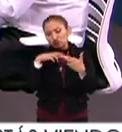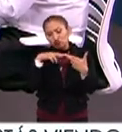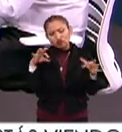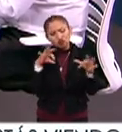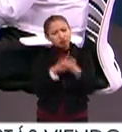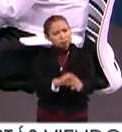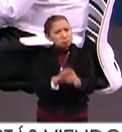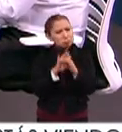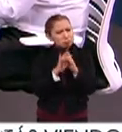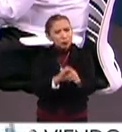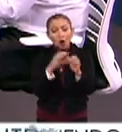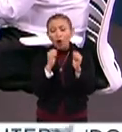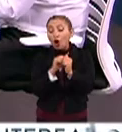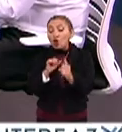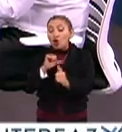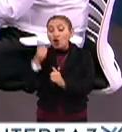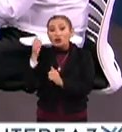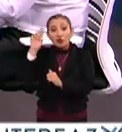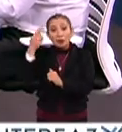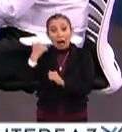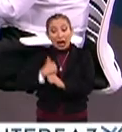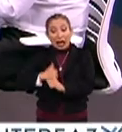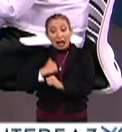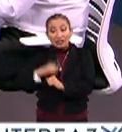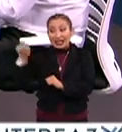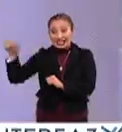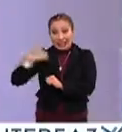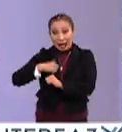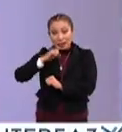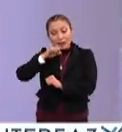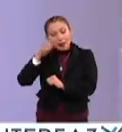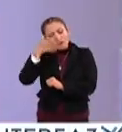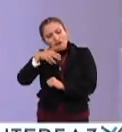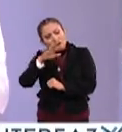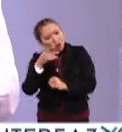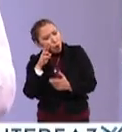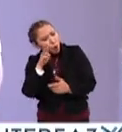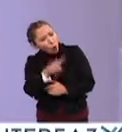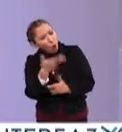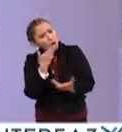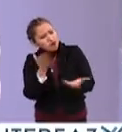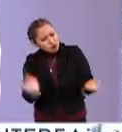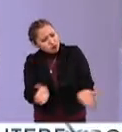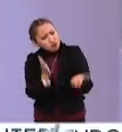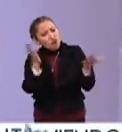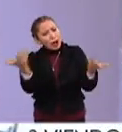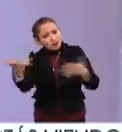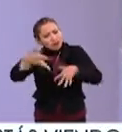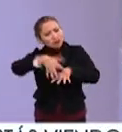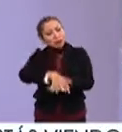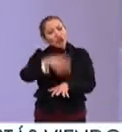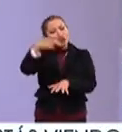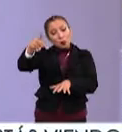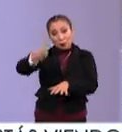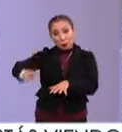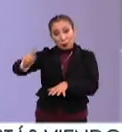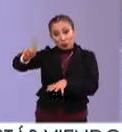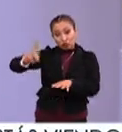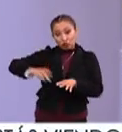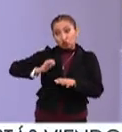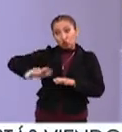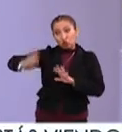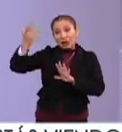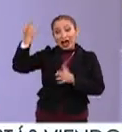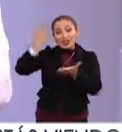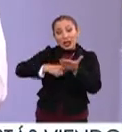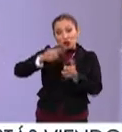relación muy fuerte con universidades canadienses, a partir de que los canadienses también han buscado fomentar la inclusión de sus pueblos originarios a